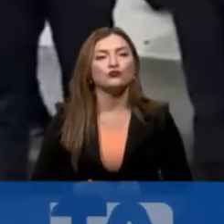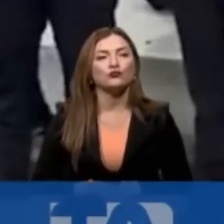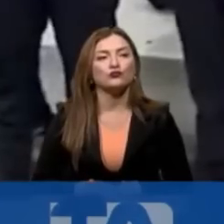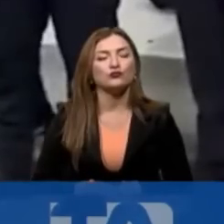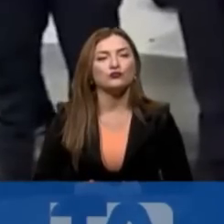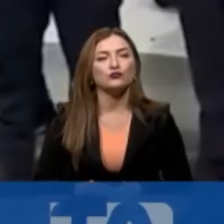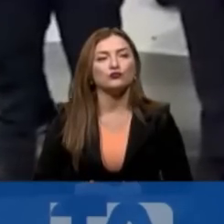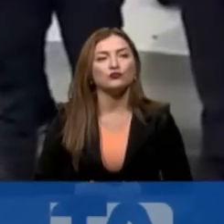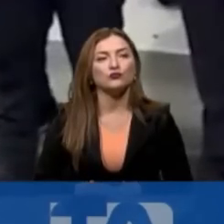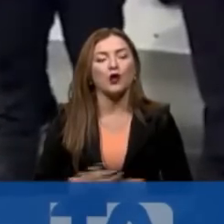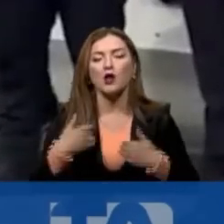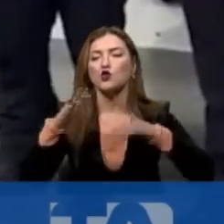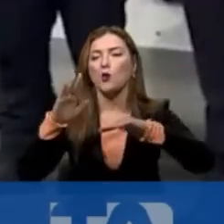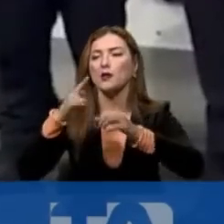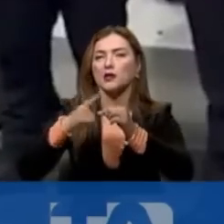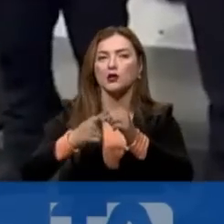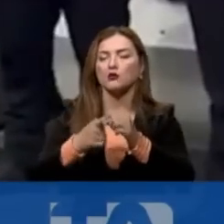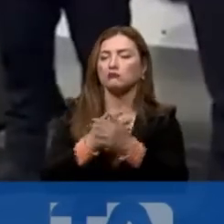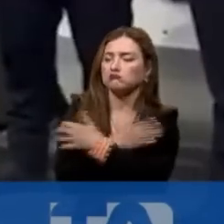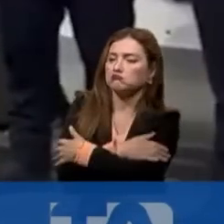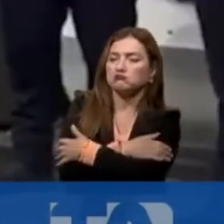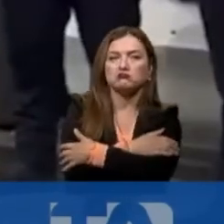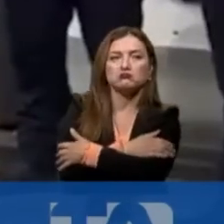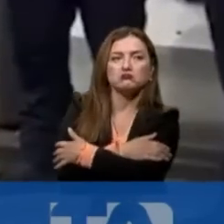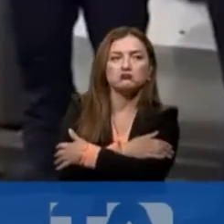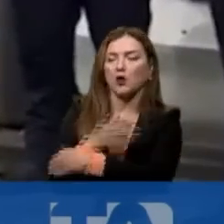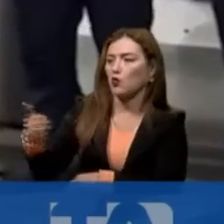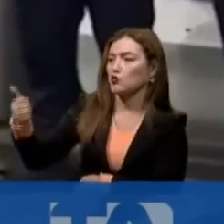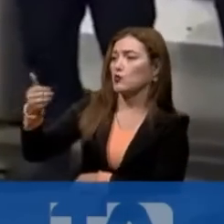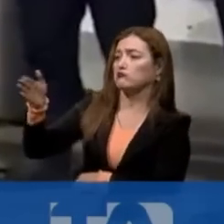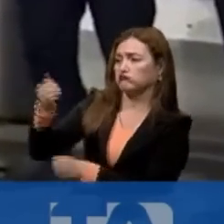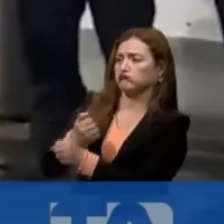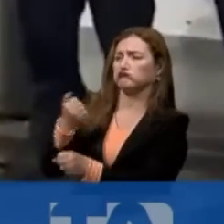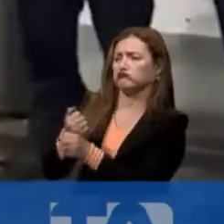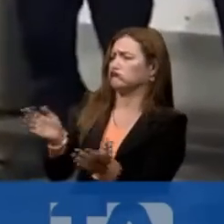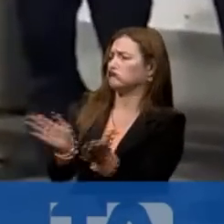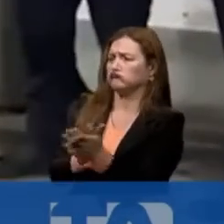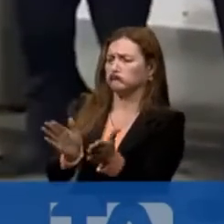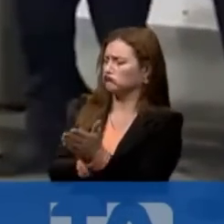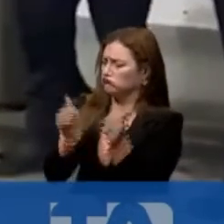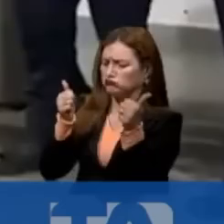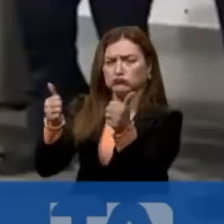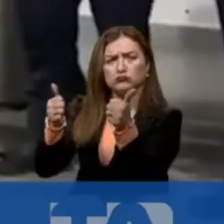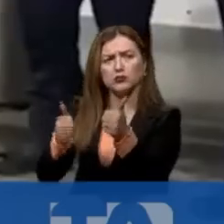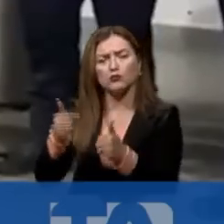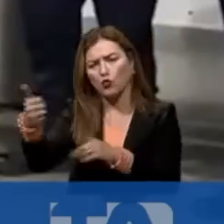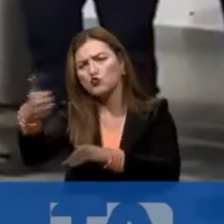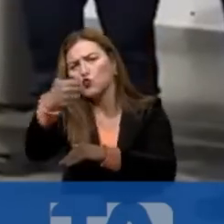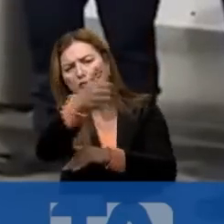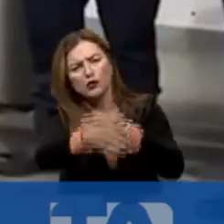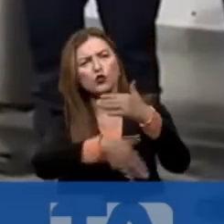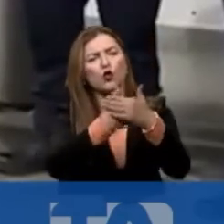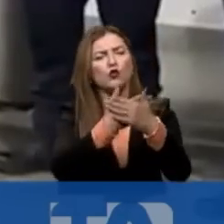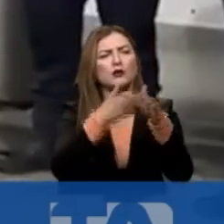Así que en nombre de la ciudad reciban mi abrazo. Comandante, creo que ha sido un gran trabajo. Lo mismo, coronel, creo que ha sido un buen trabajo.